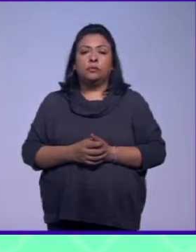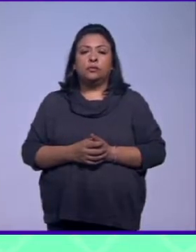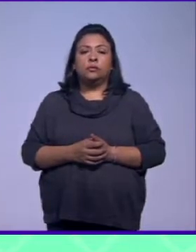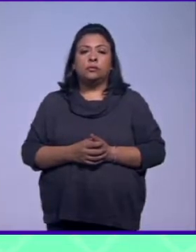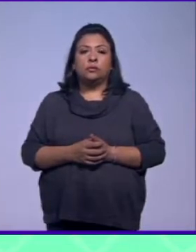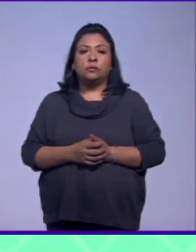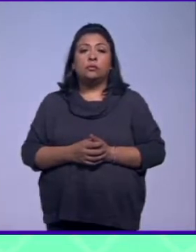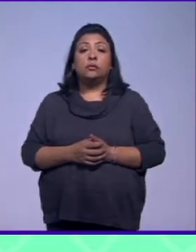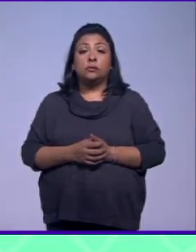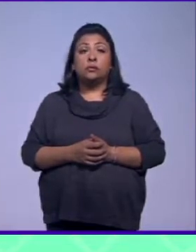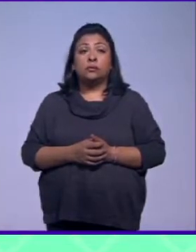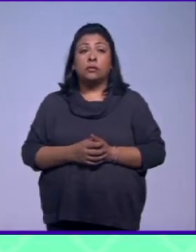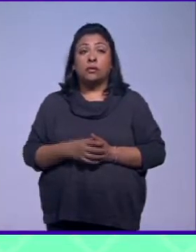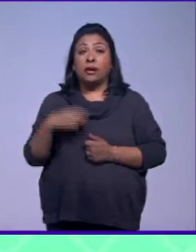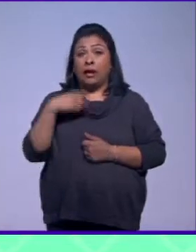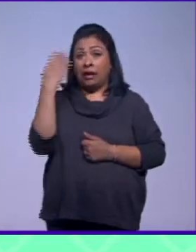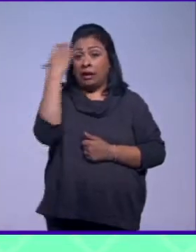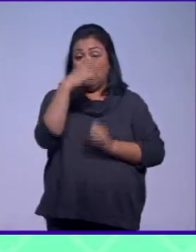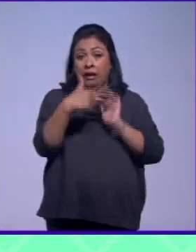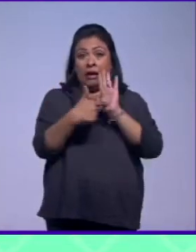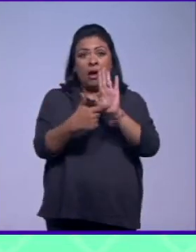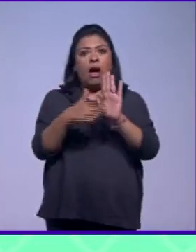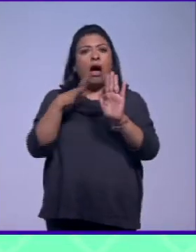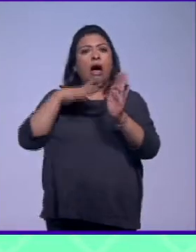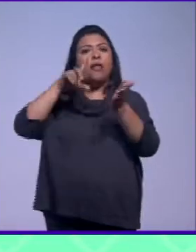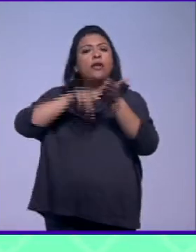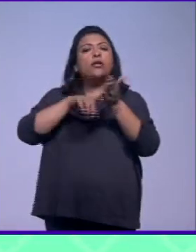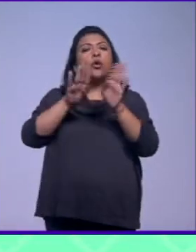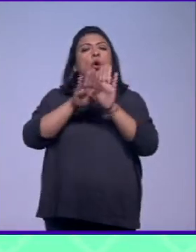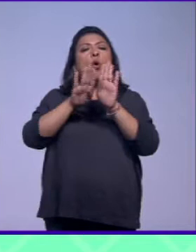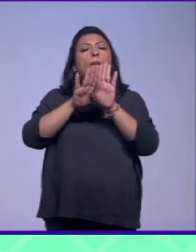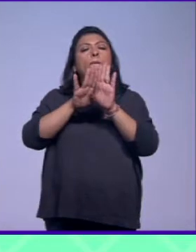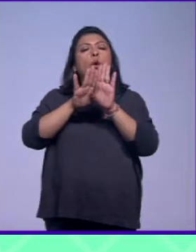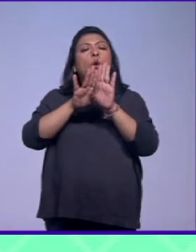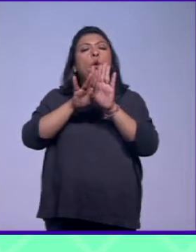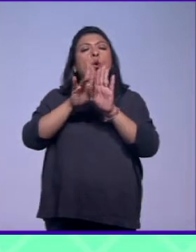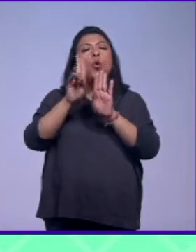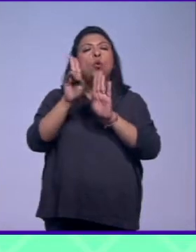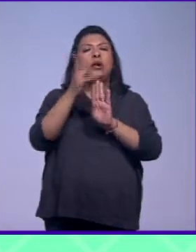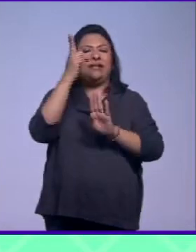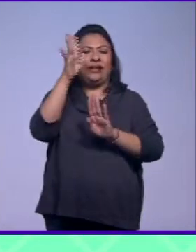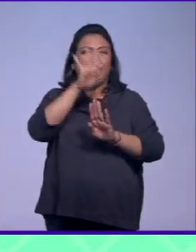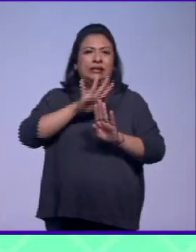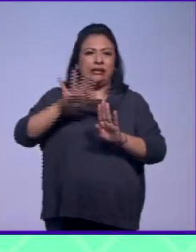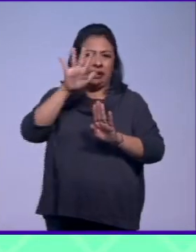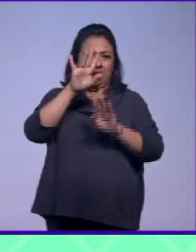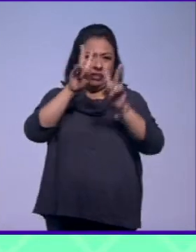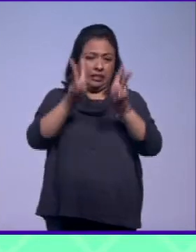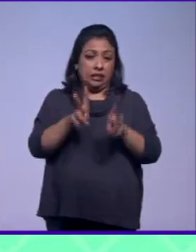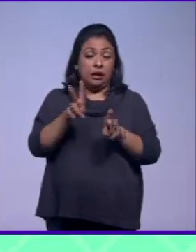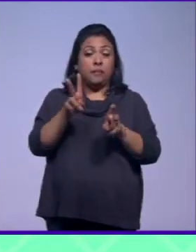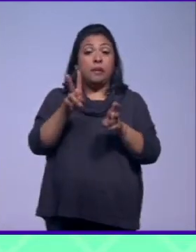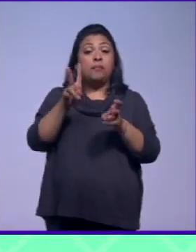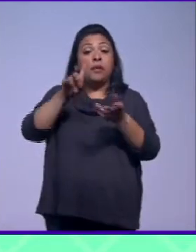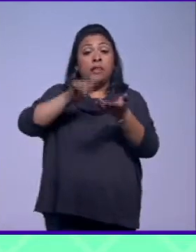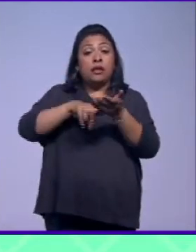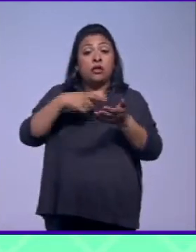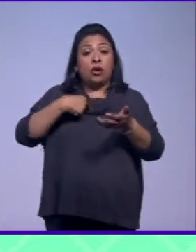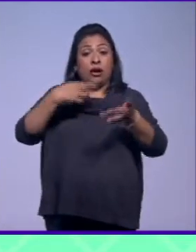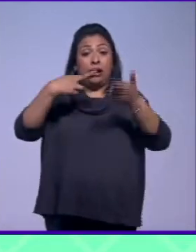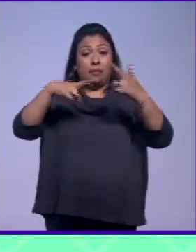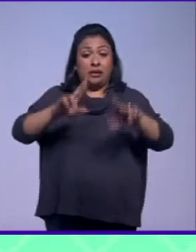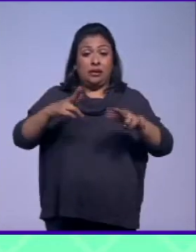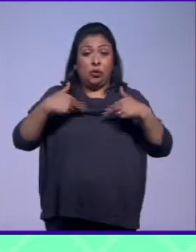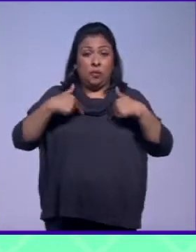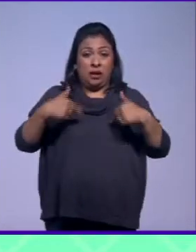que el retrato que tiene un contenido universal pero que una persona que representa a toda la